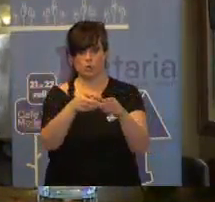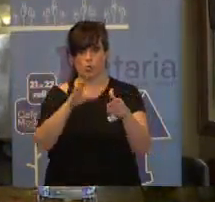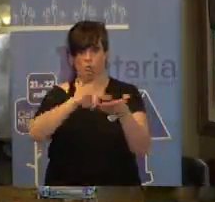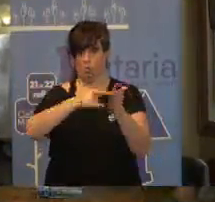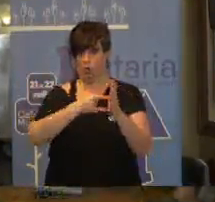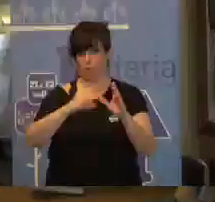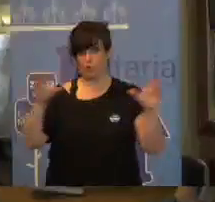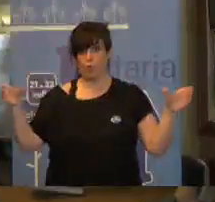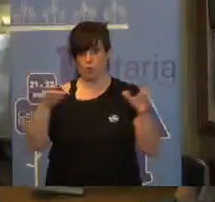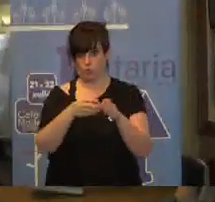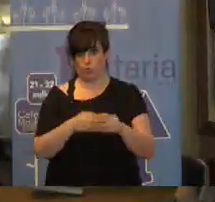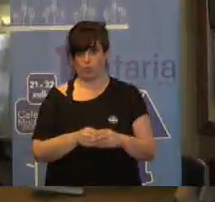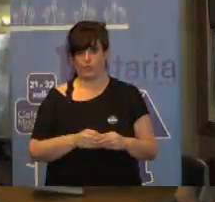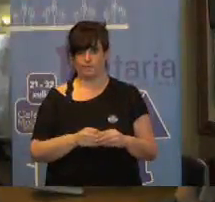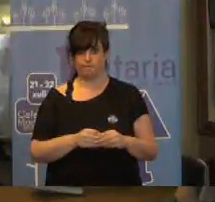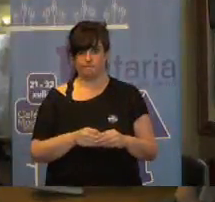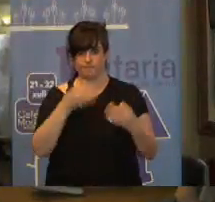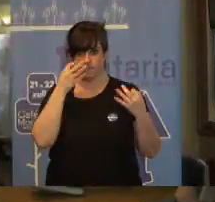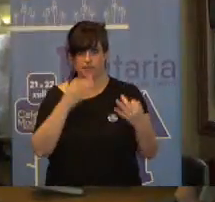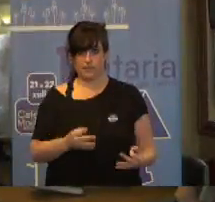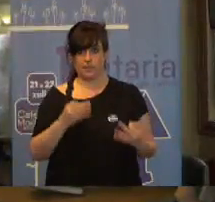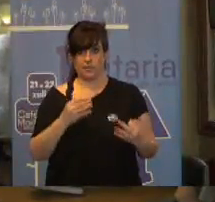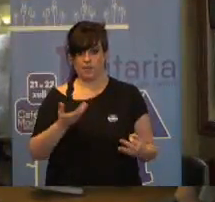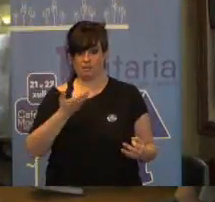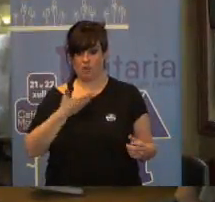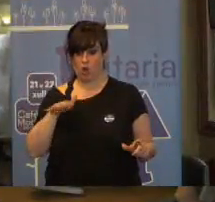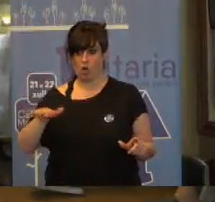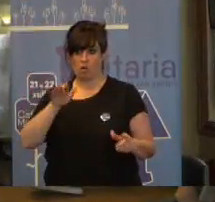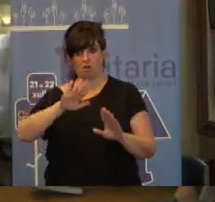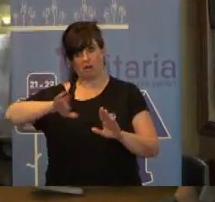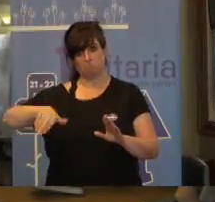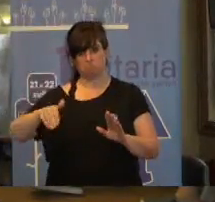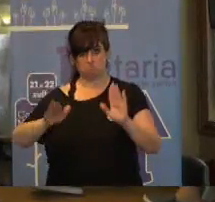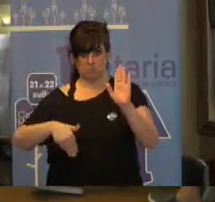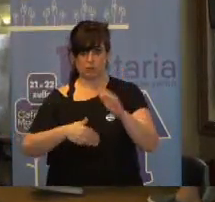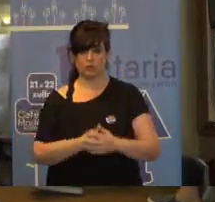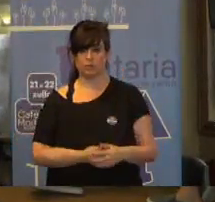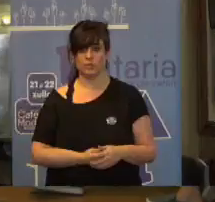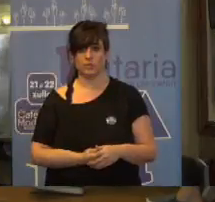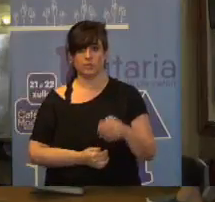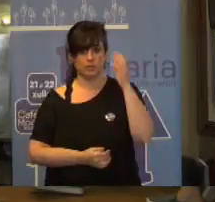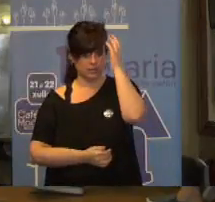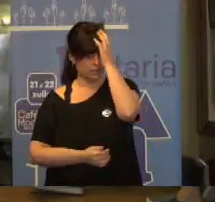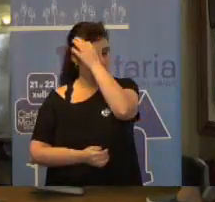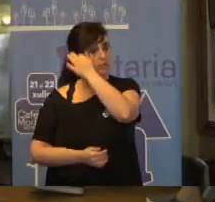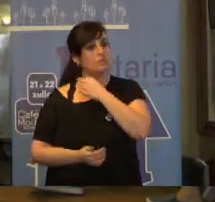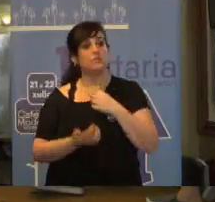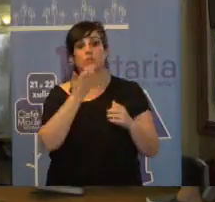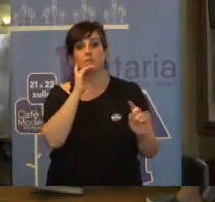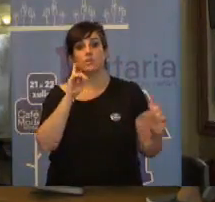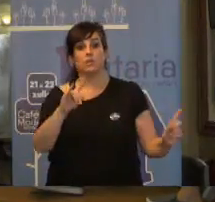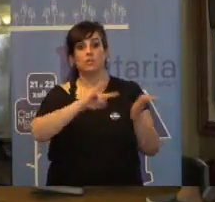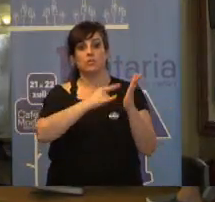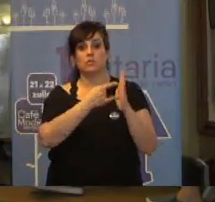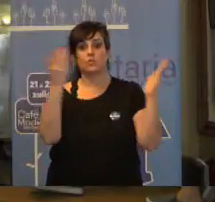proxecto, que pola realidade local. se non houbera proxecto